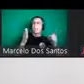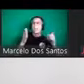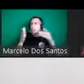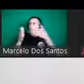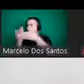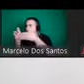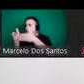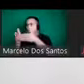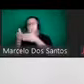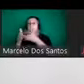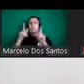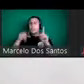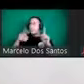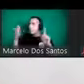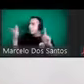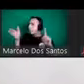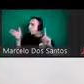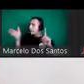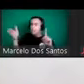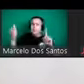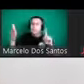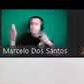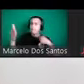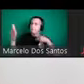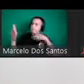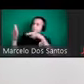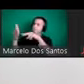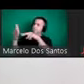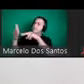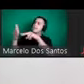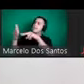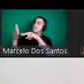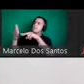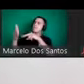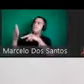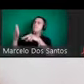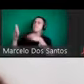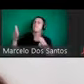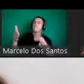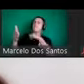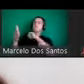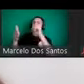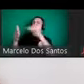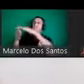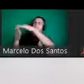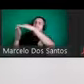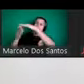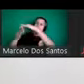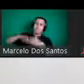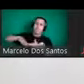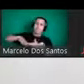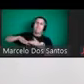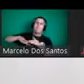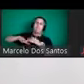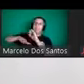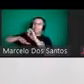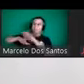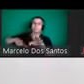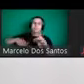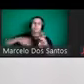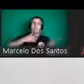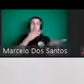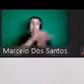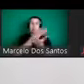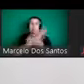relacionamiento, ahí posiblemente encuentre la solución, identificando las barreras.